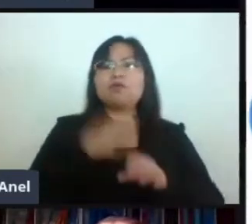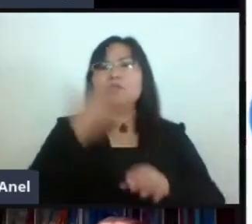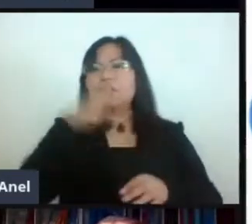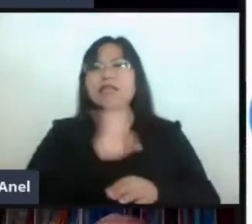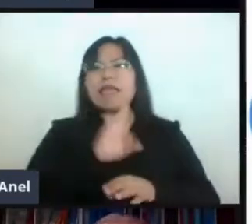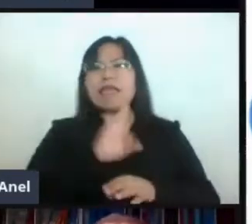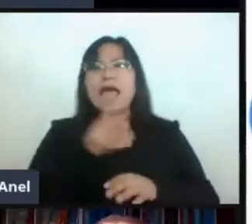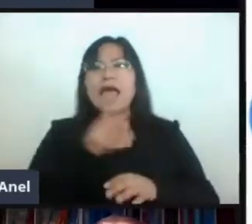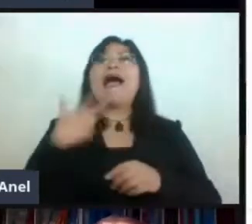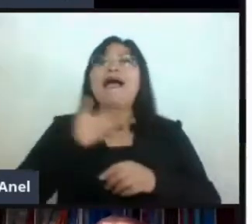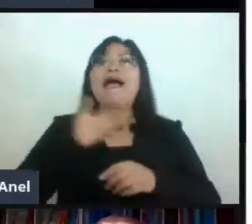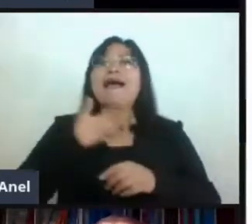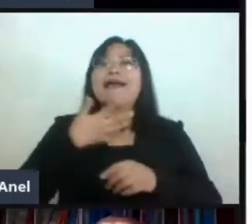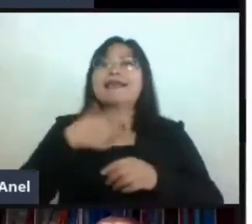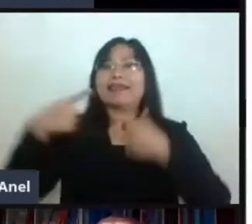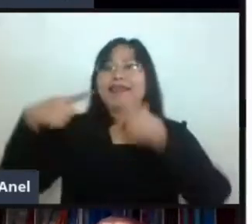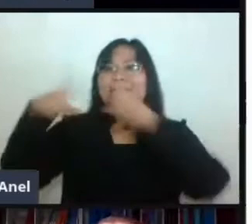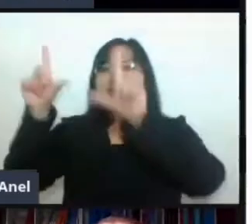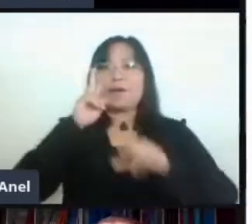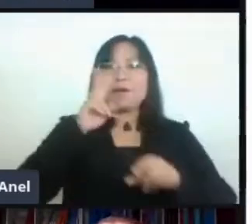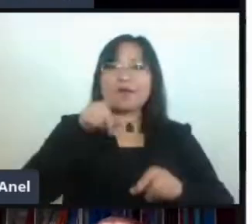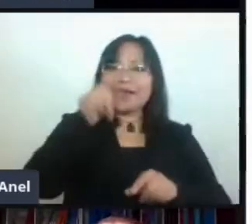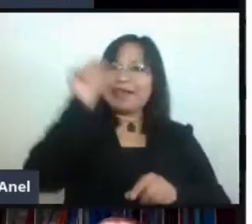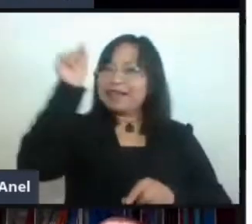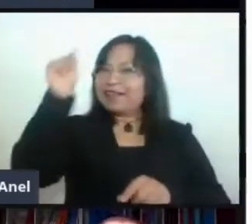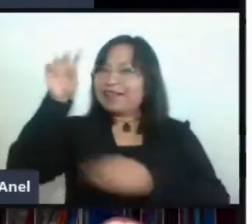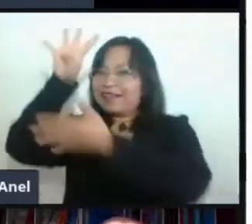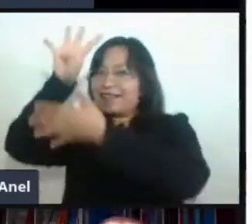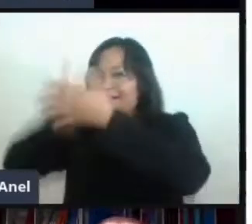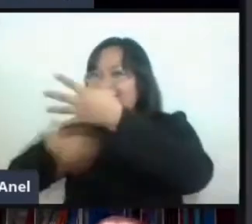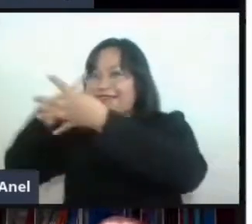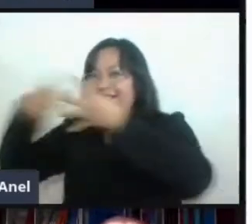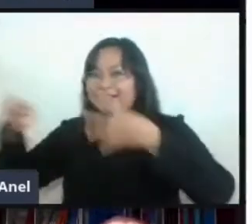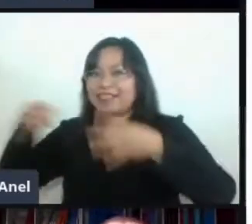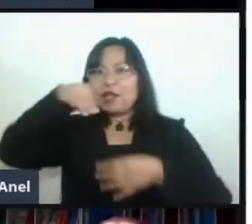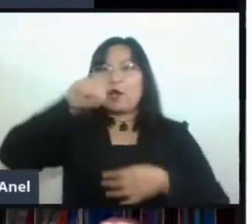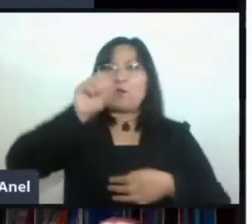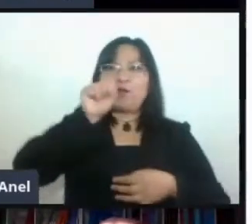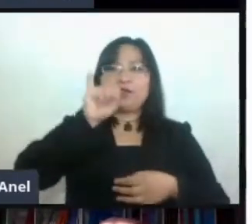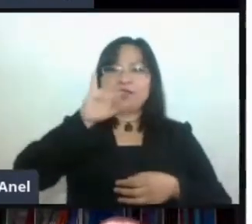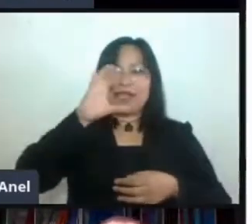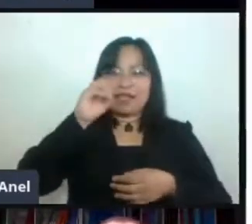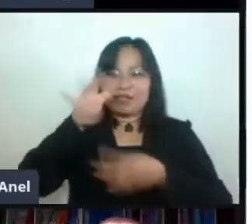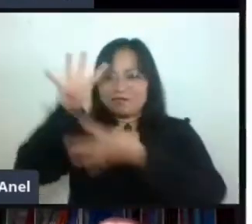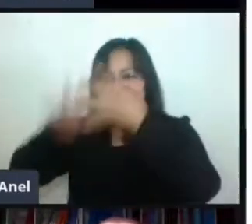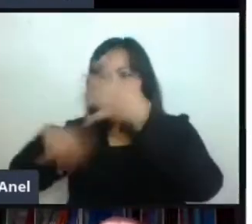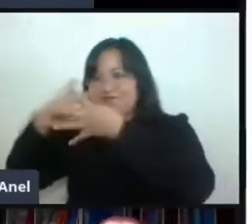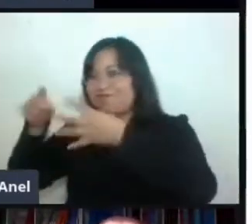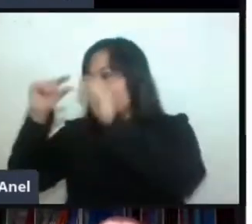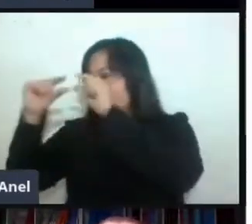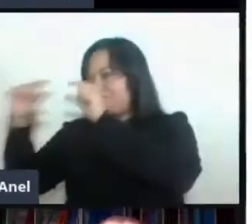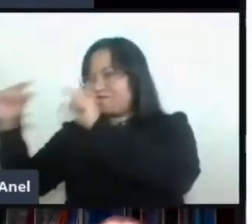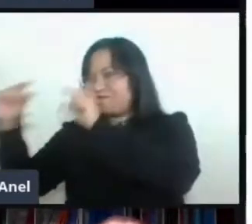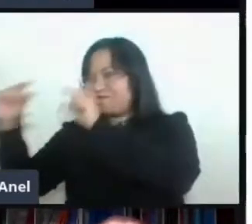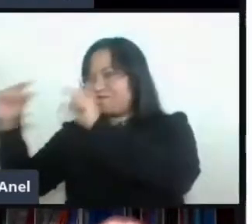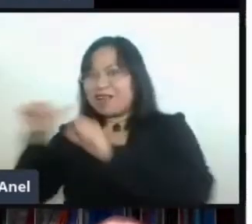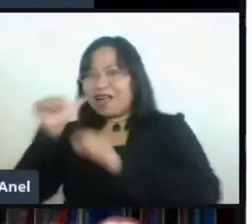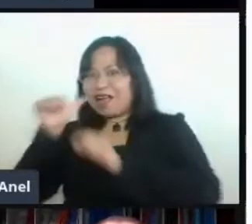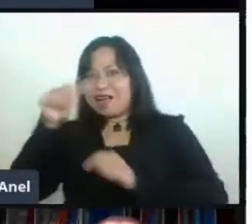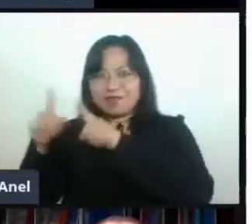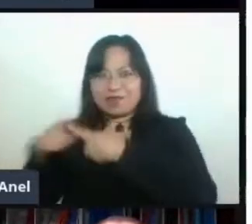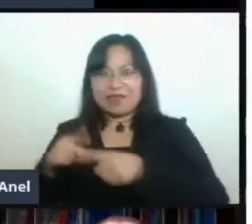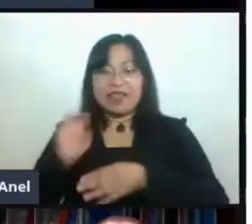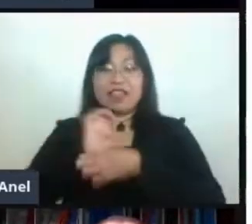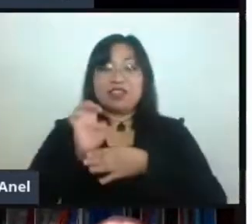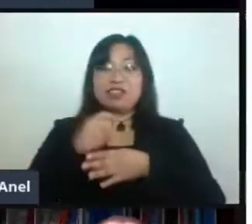las herramientas que están aquí en el mosaico de aplicaciones. Y como yo soy una maestra, todas